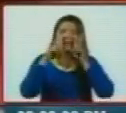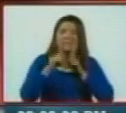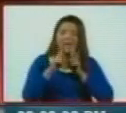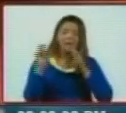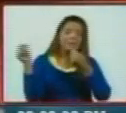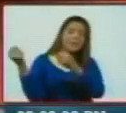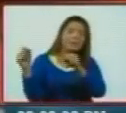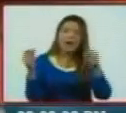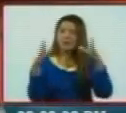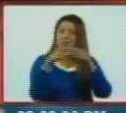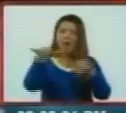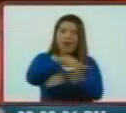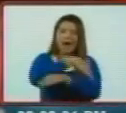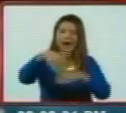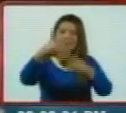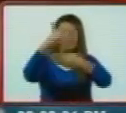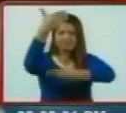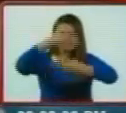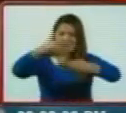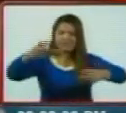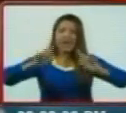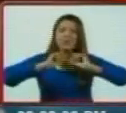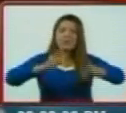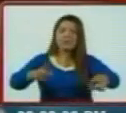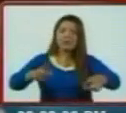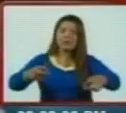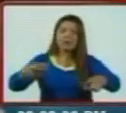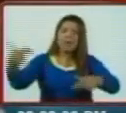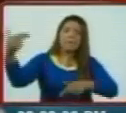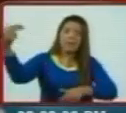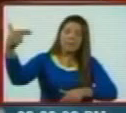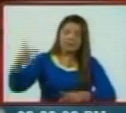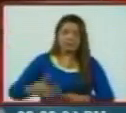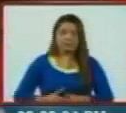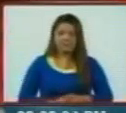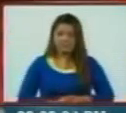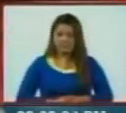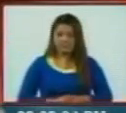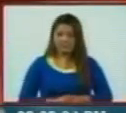escombros que obstaculizaban la vía cuando recibieron varios disparos.